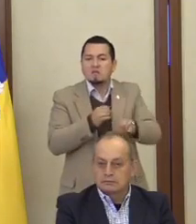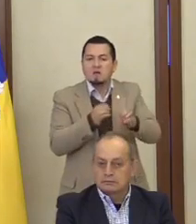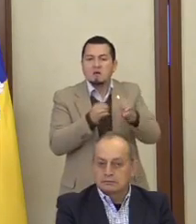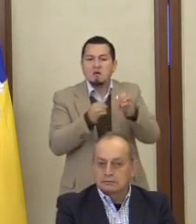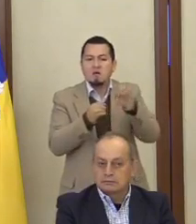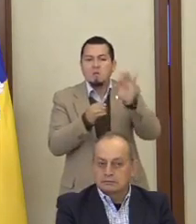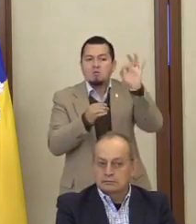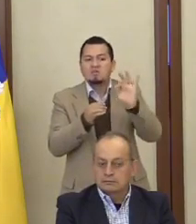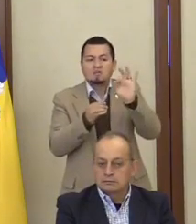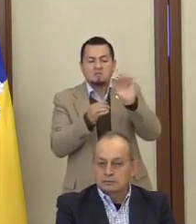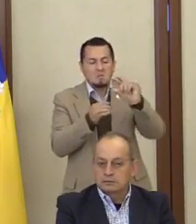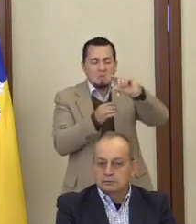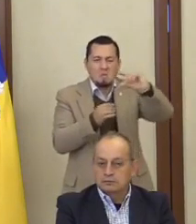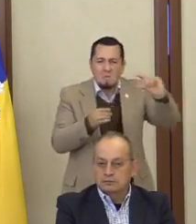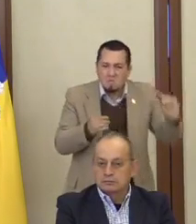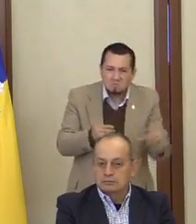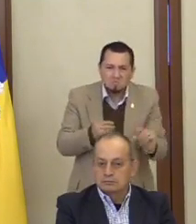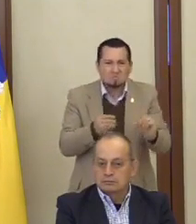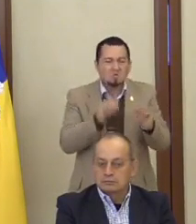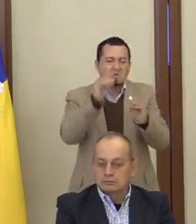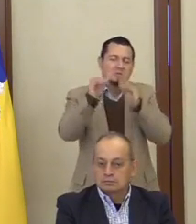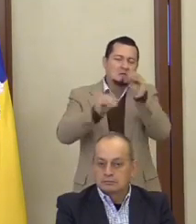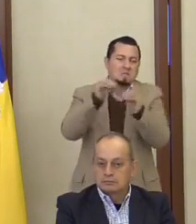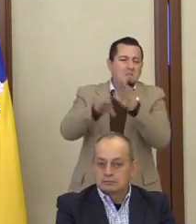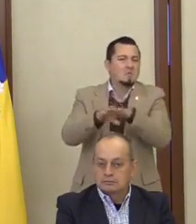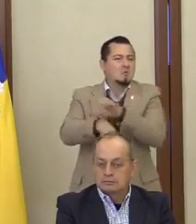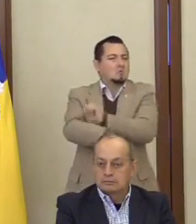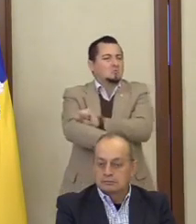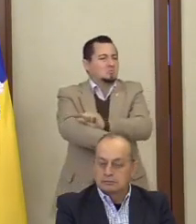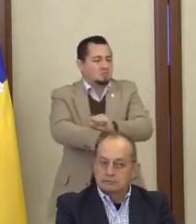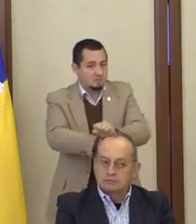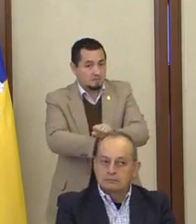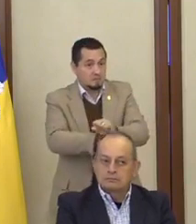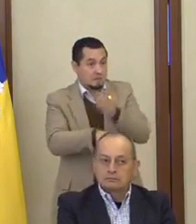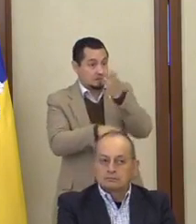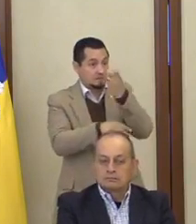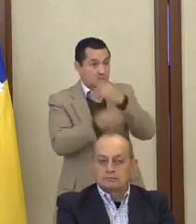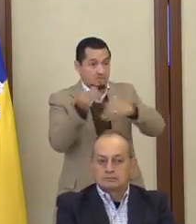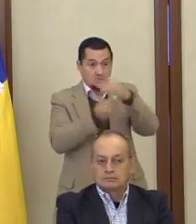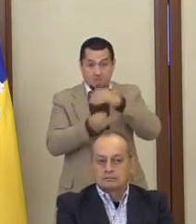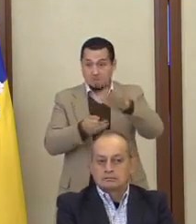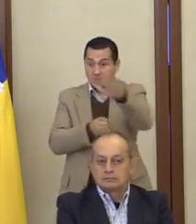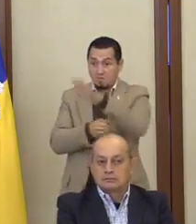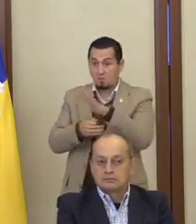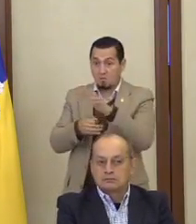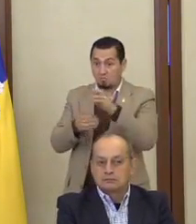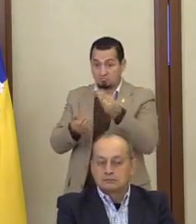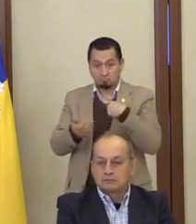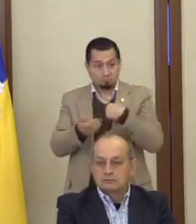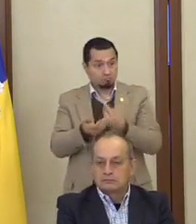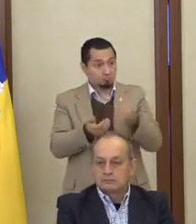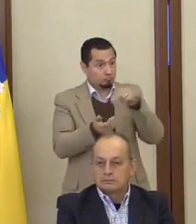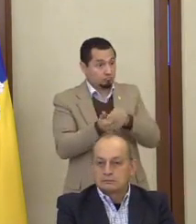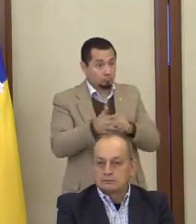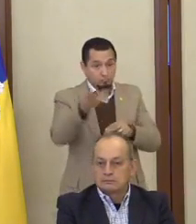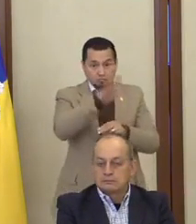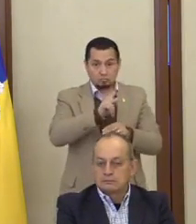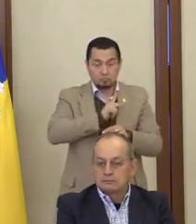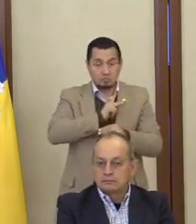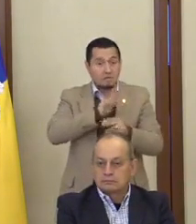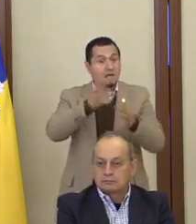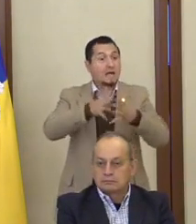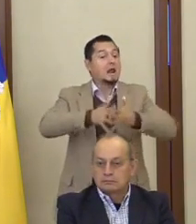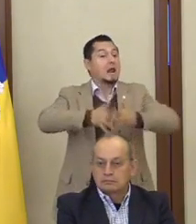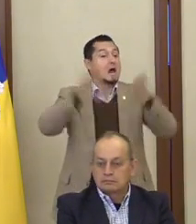porcentajes de este tamaño para maquillarlas? Entonces, aquí estamos parados. Esto es el problemón que nos